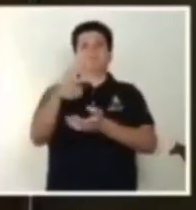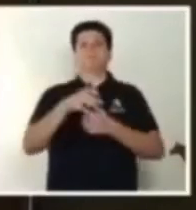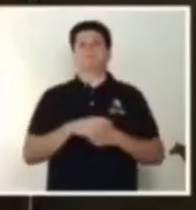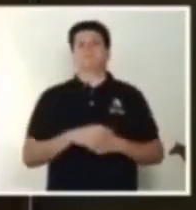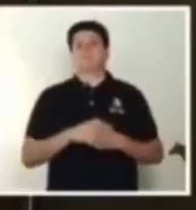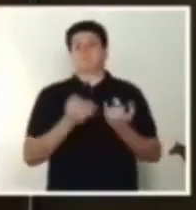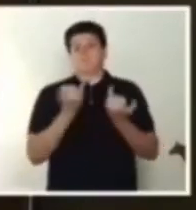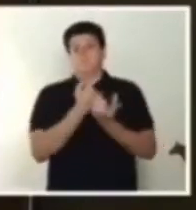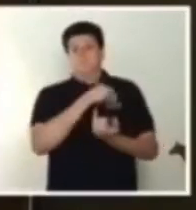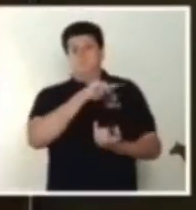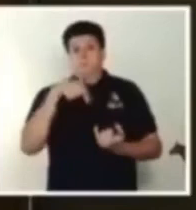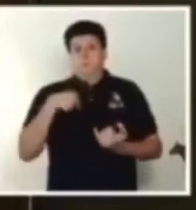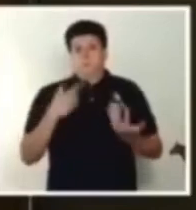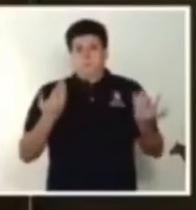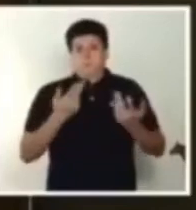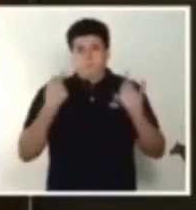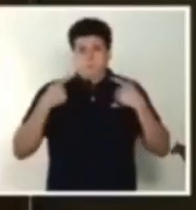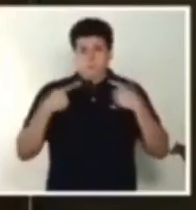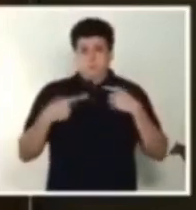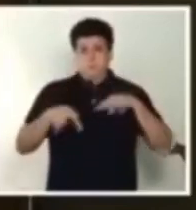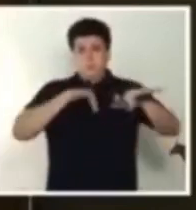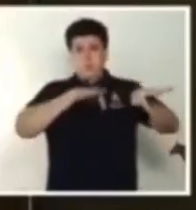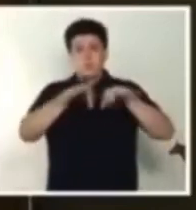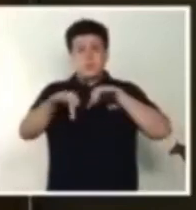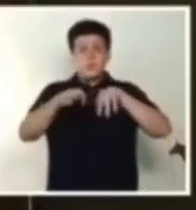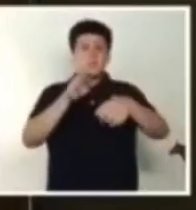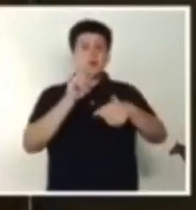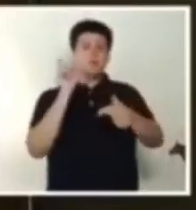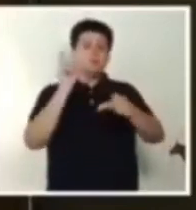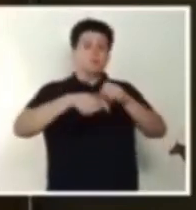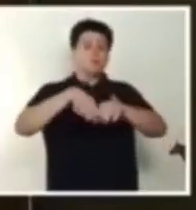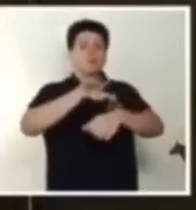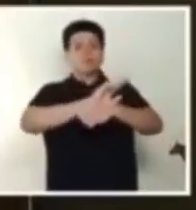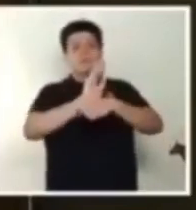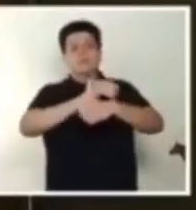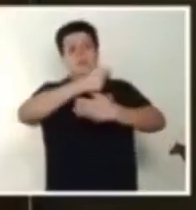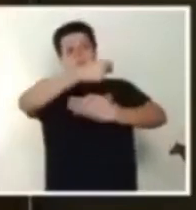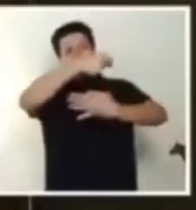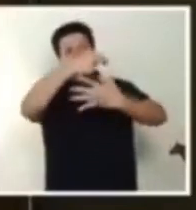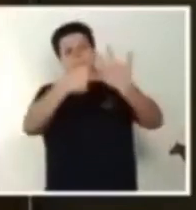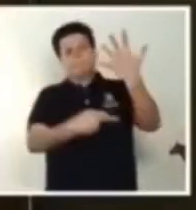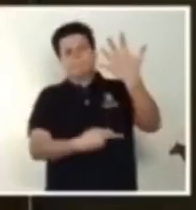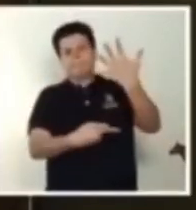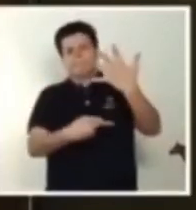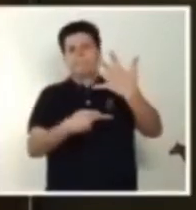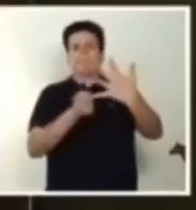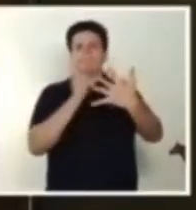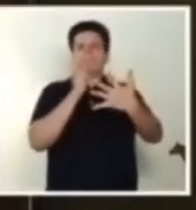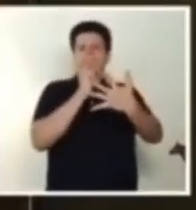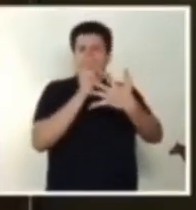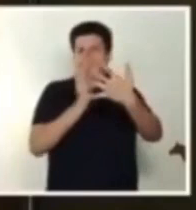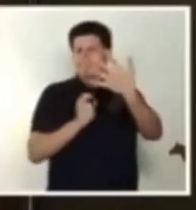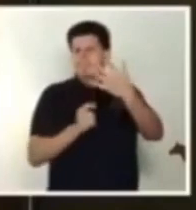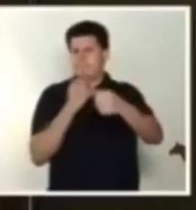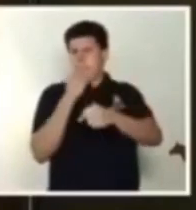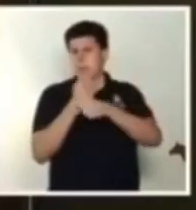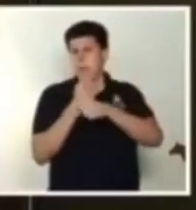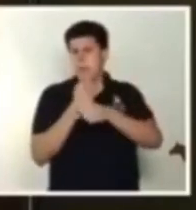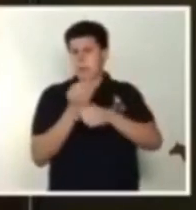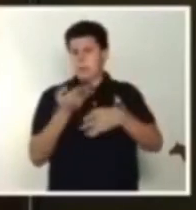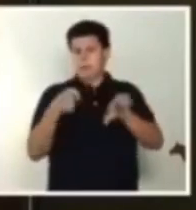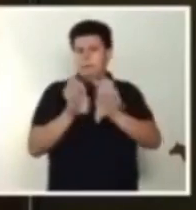También lo haremos con aquellos empleados de los cines y de algunas otras actividades que no son en este momento abiertas.